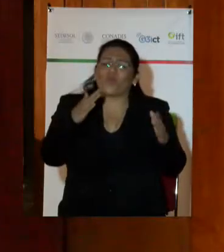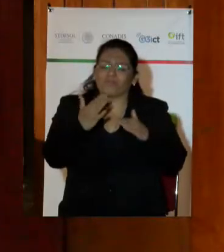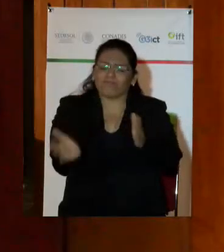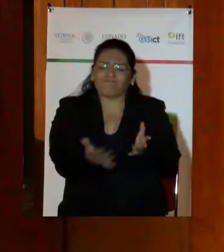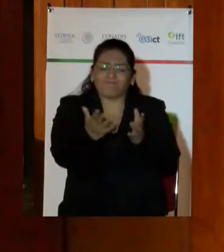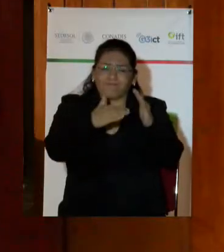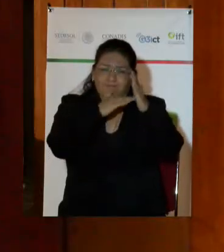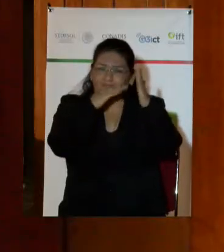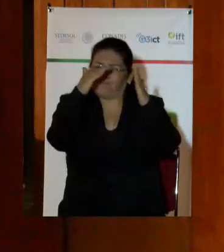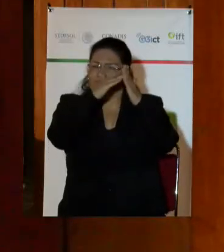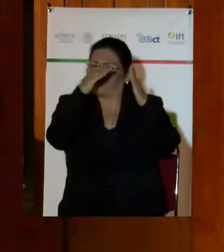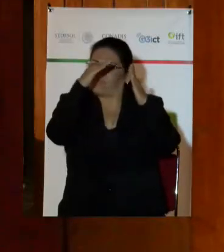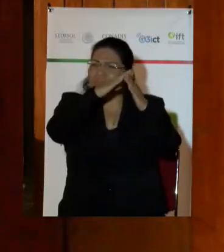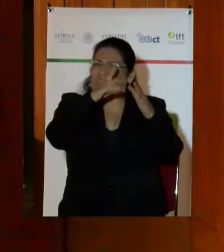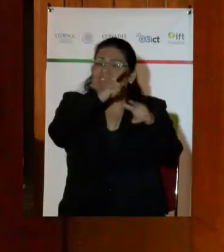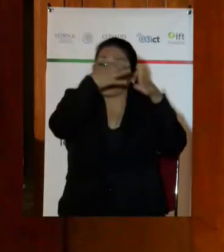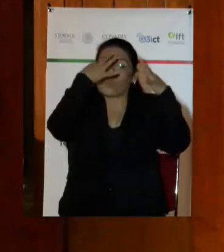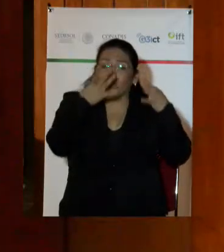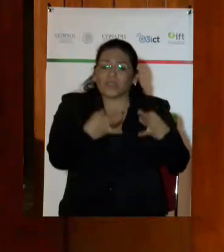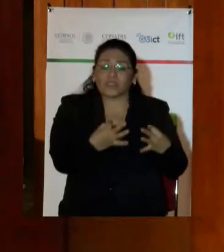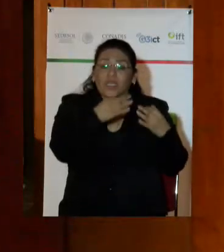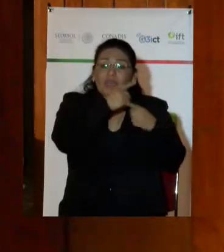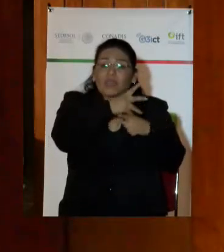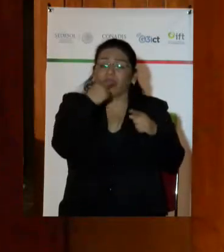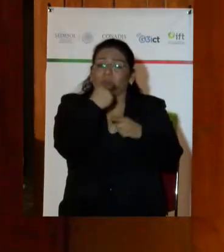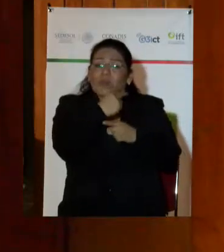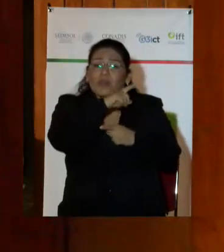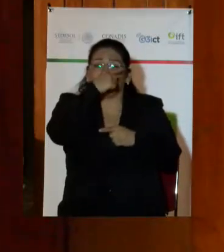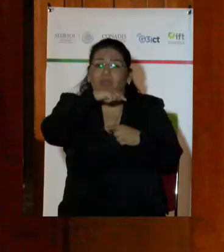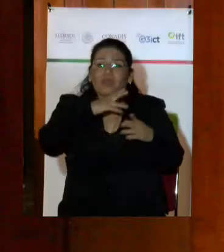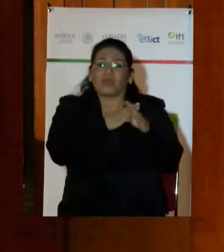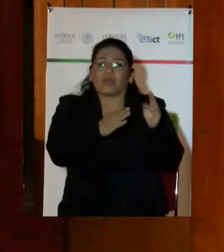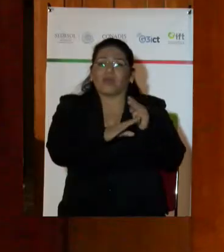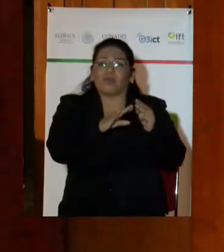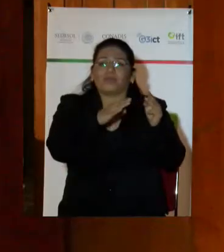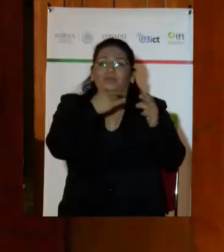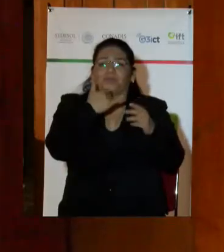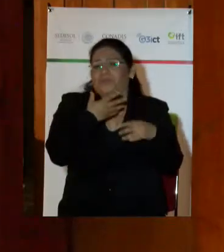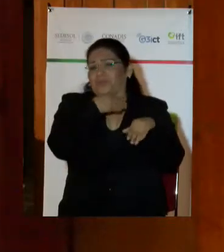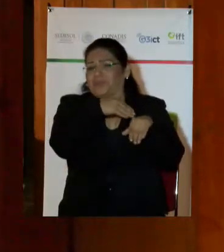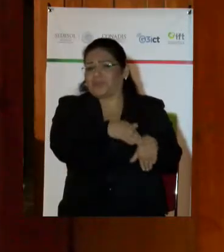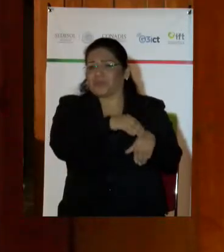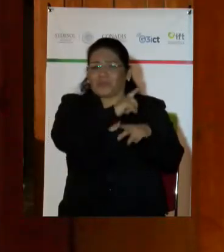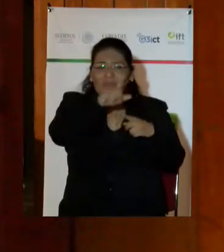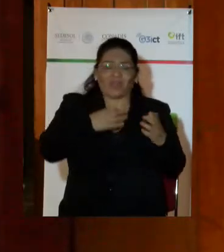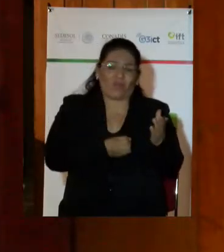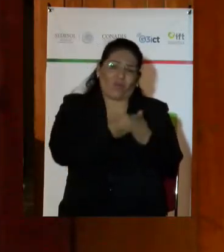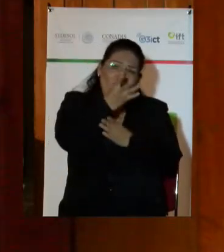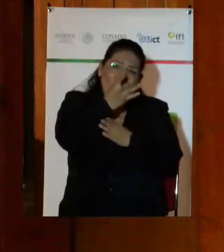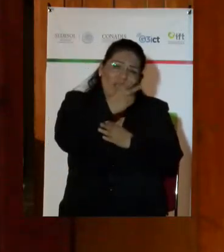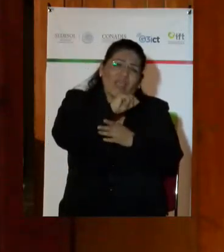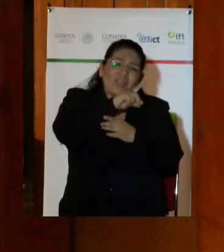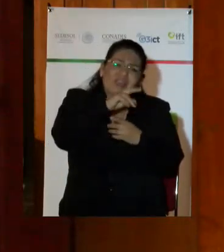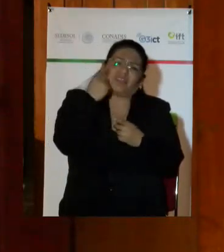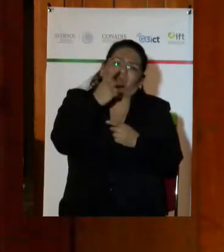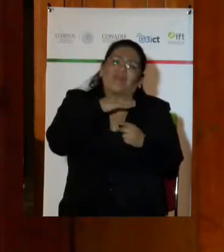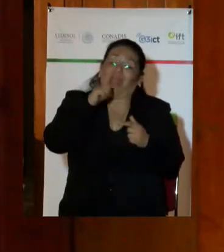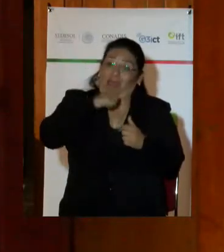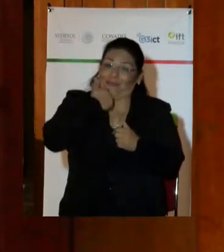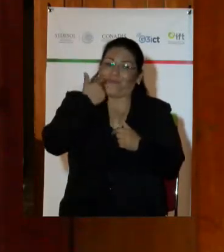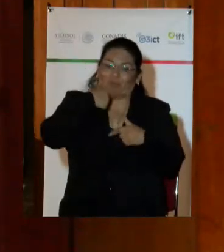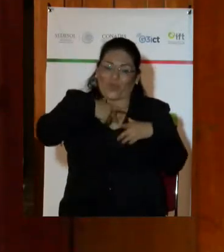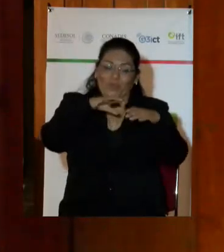el hablar con ellos era básicamente para conocer el diagnóstico en materia de accesibilidad. Lo que nos interesaba saber era qué habían